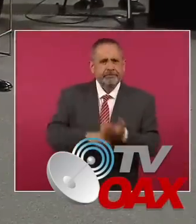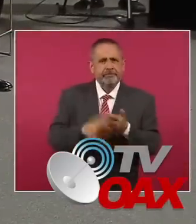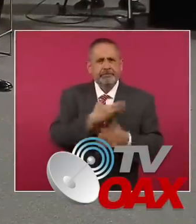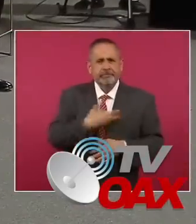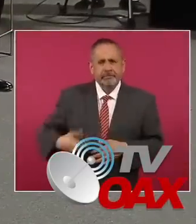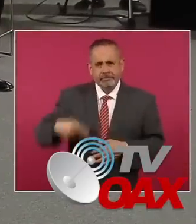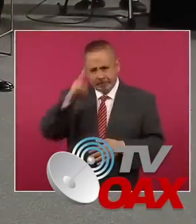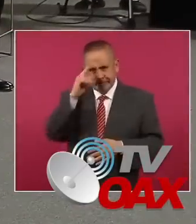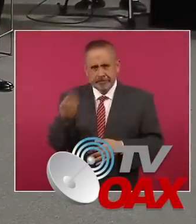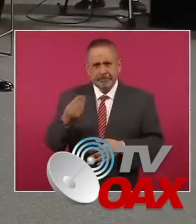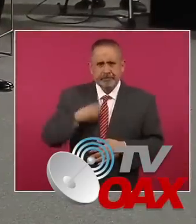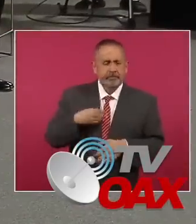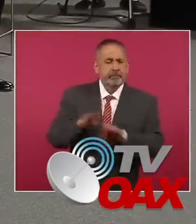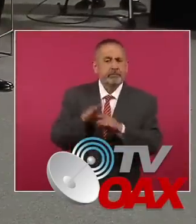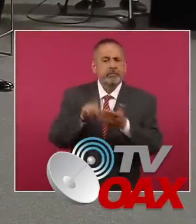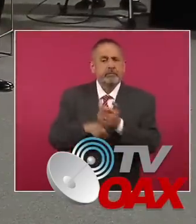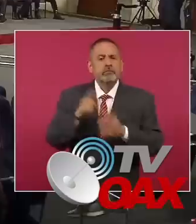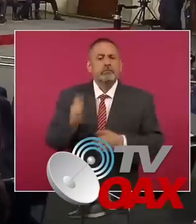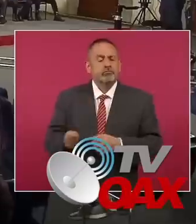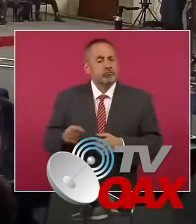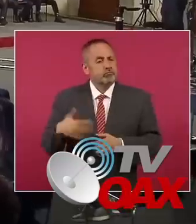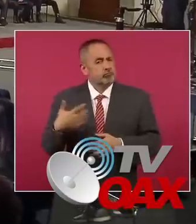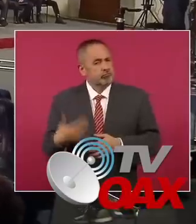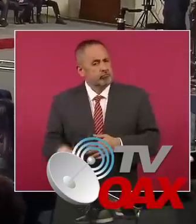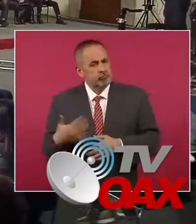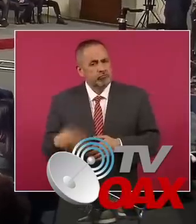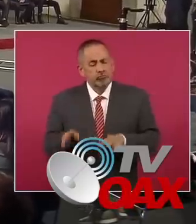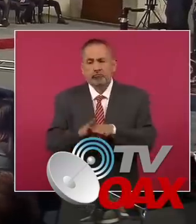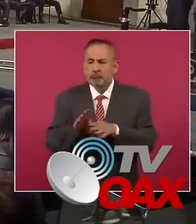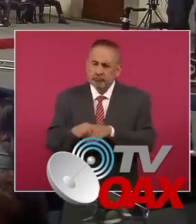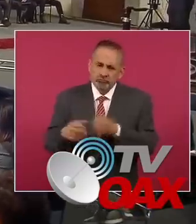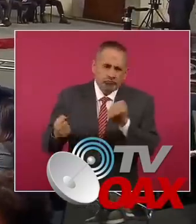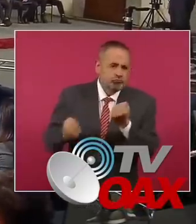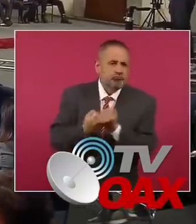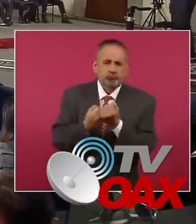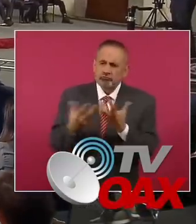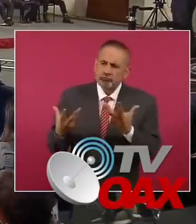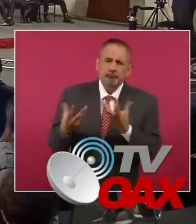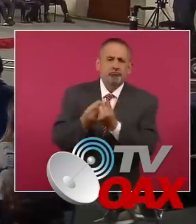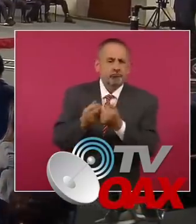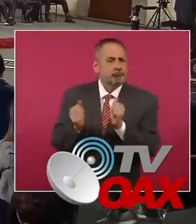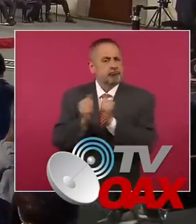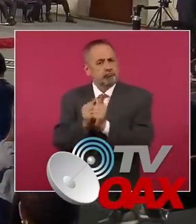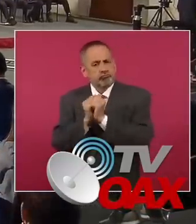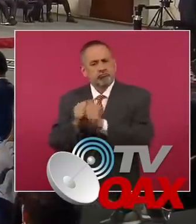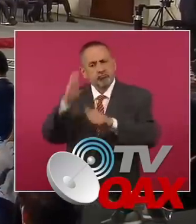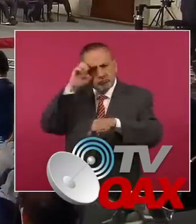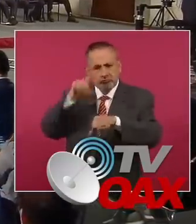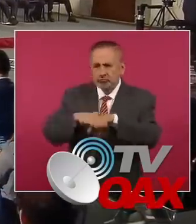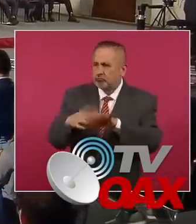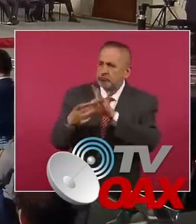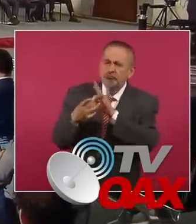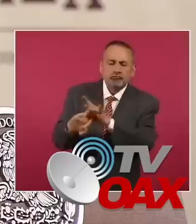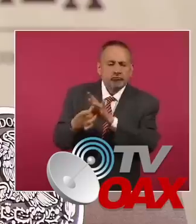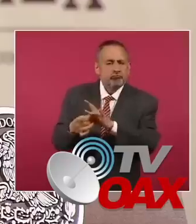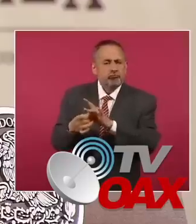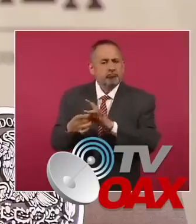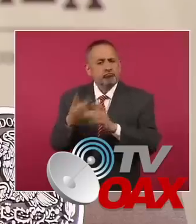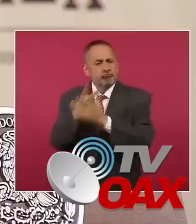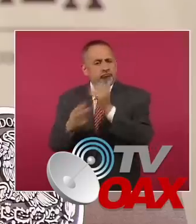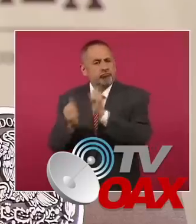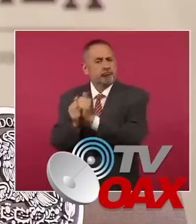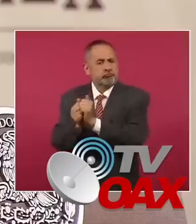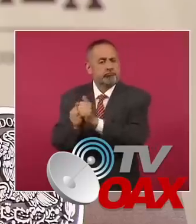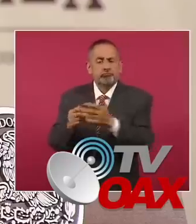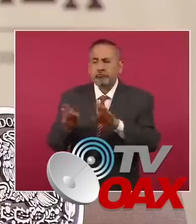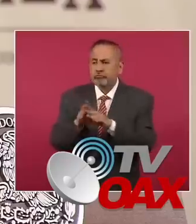de México es un ejemplo de cómo se fortalecen estos puentes culturales y cómo la